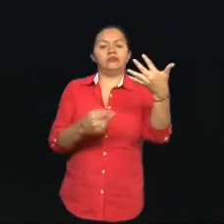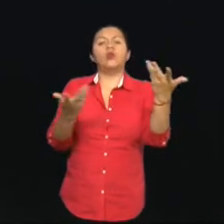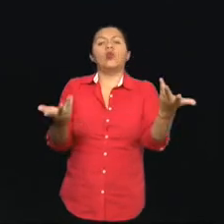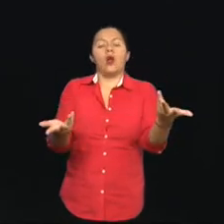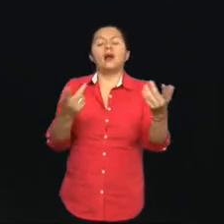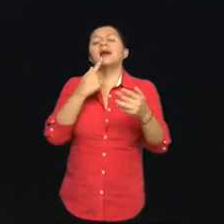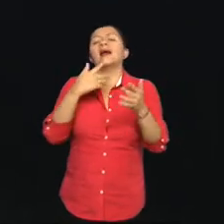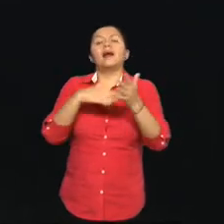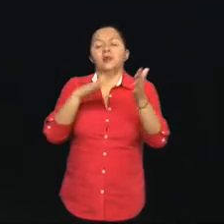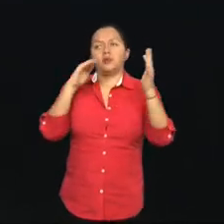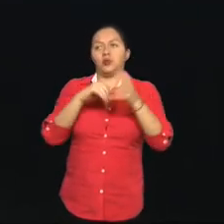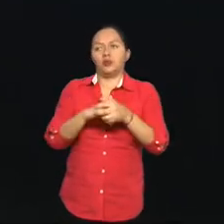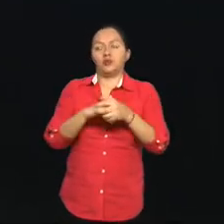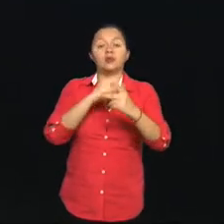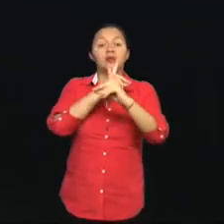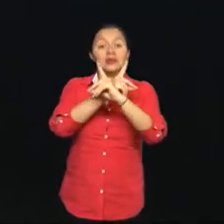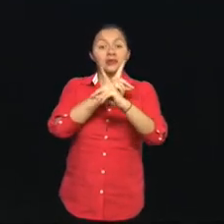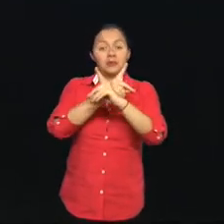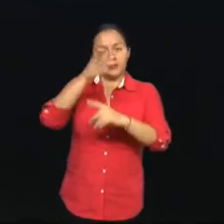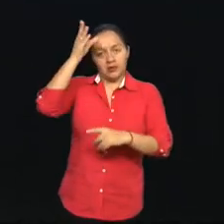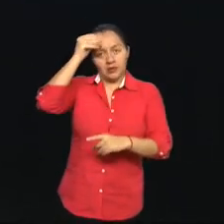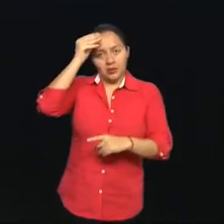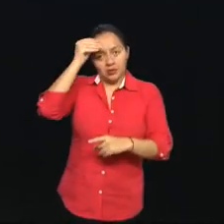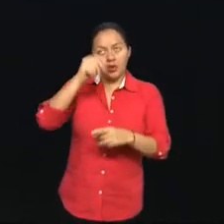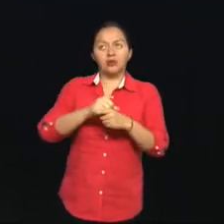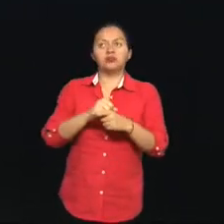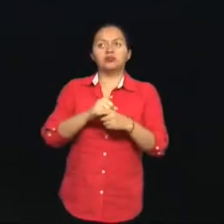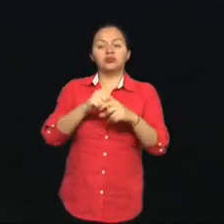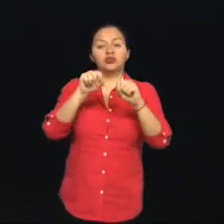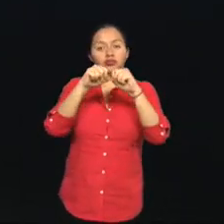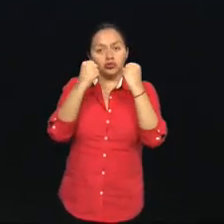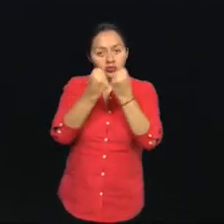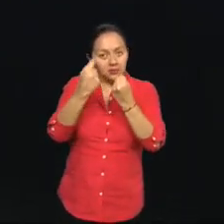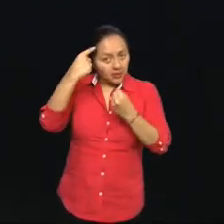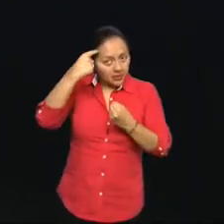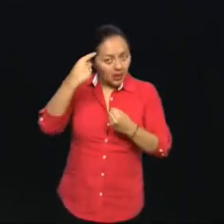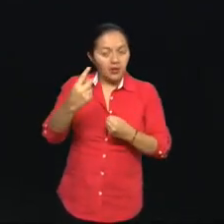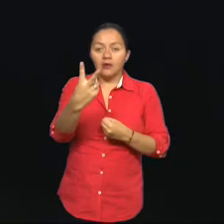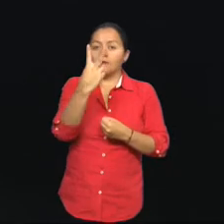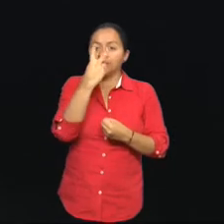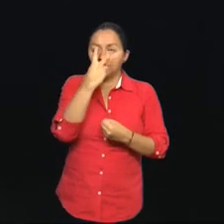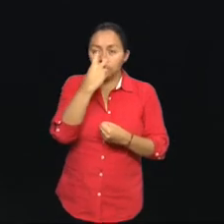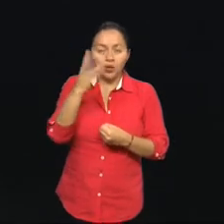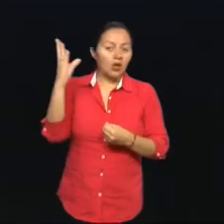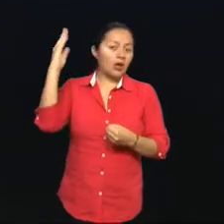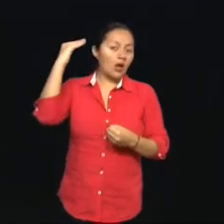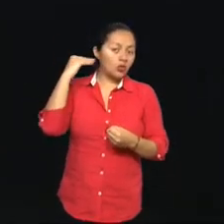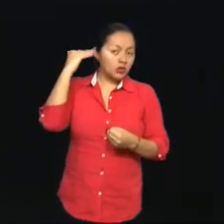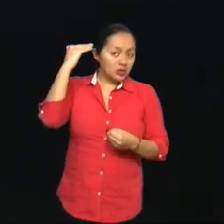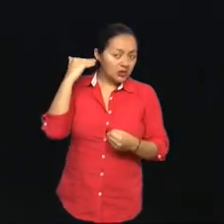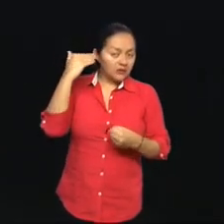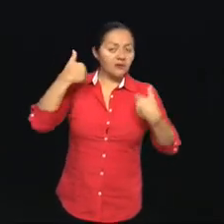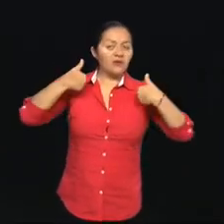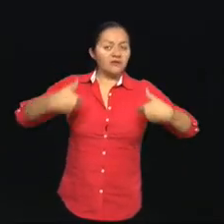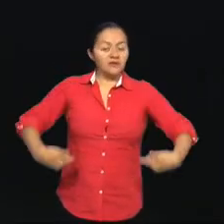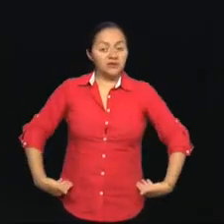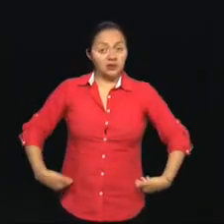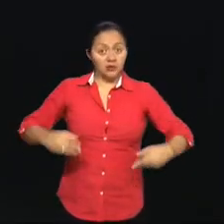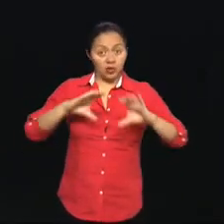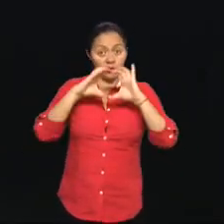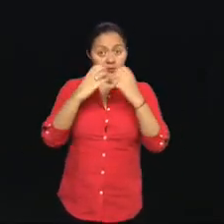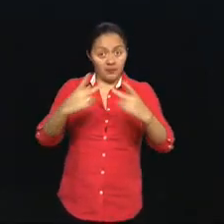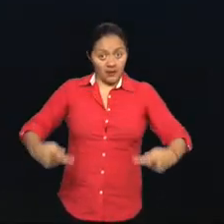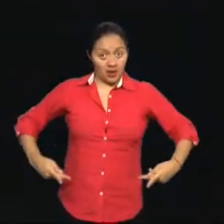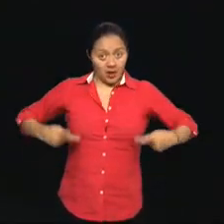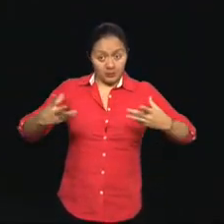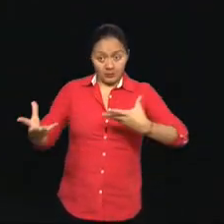vemos desde el punto de vista, tenemos discapacidad intelectual, psicosocial, visual, auditiva, física. ¿El Paralímpico abarca a